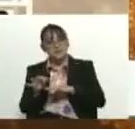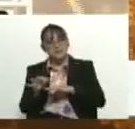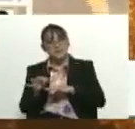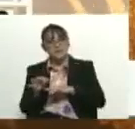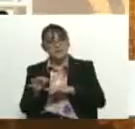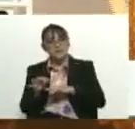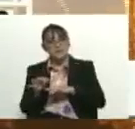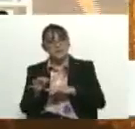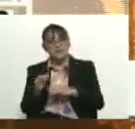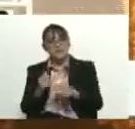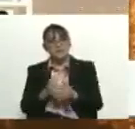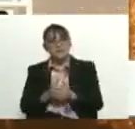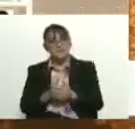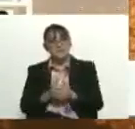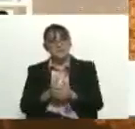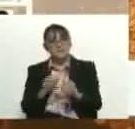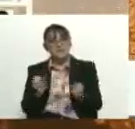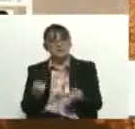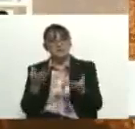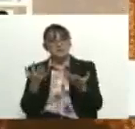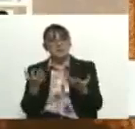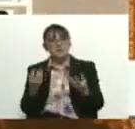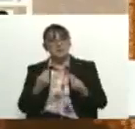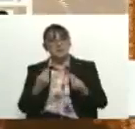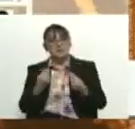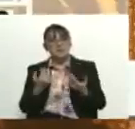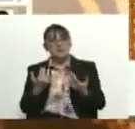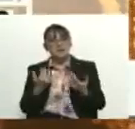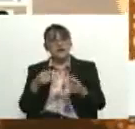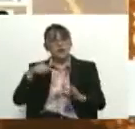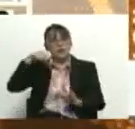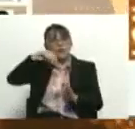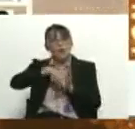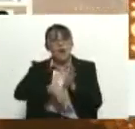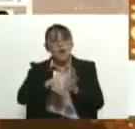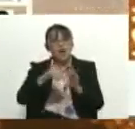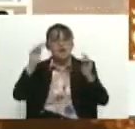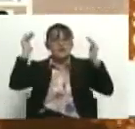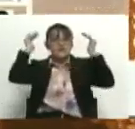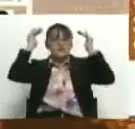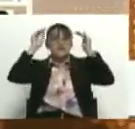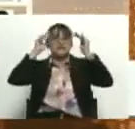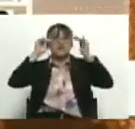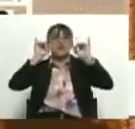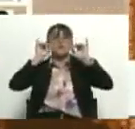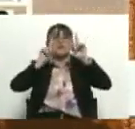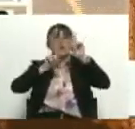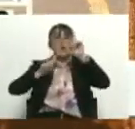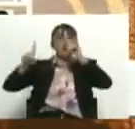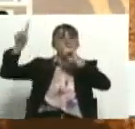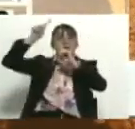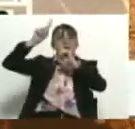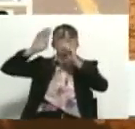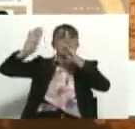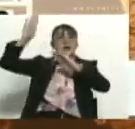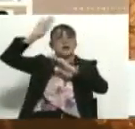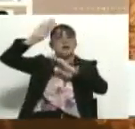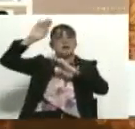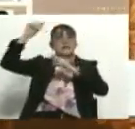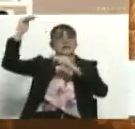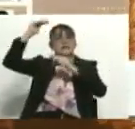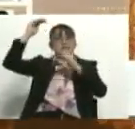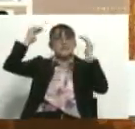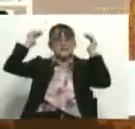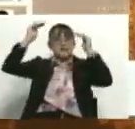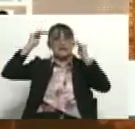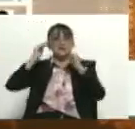que prácticamente salvó su vida porque lograron hacer un juez con el techo y subirse al al al tejado pues al